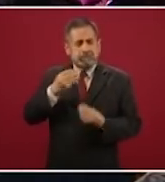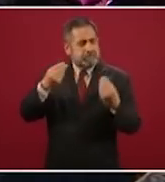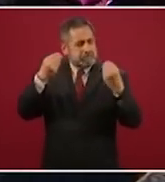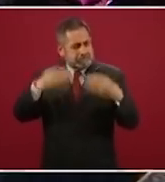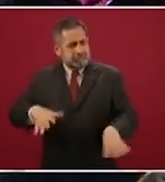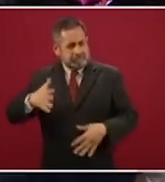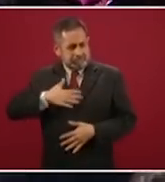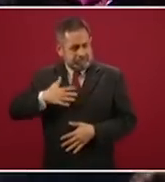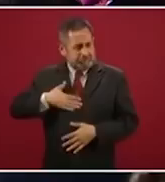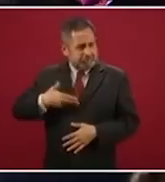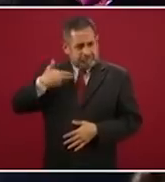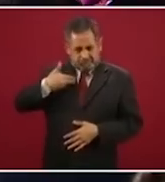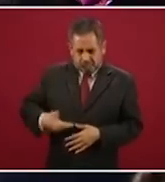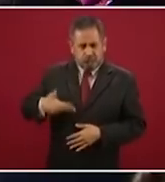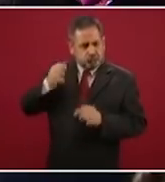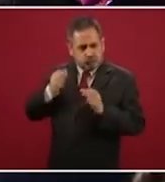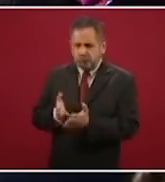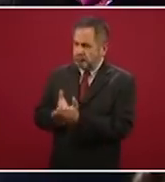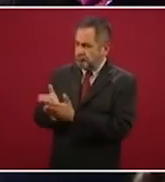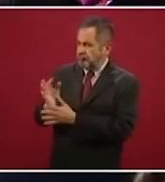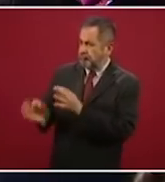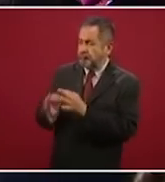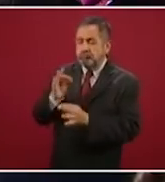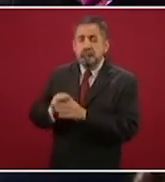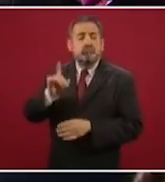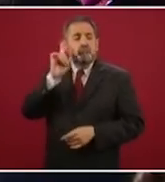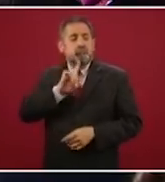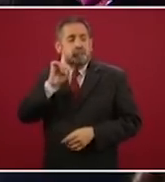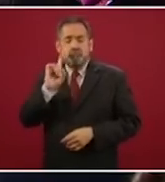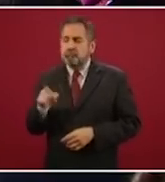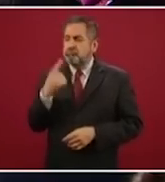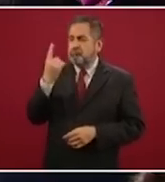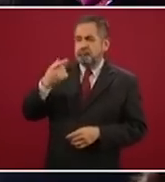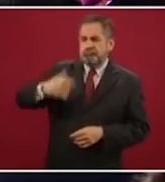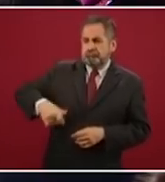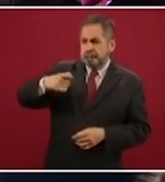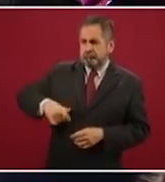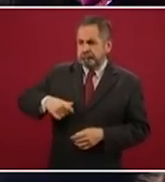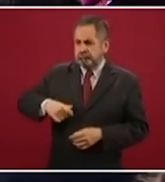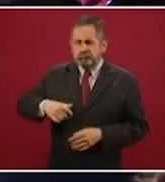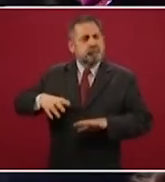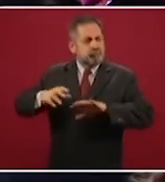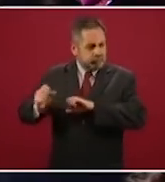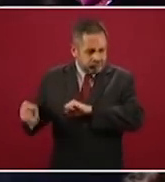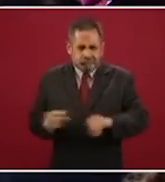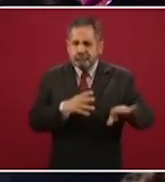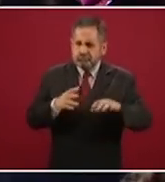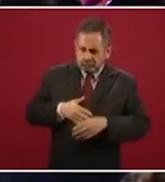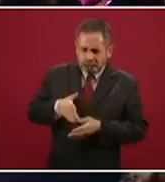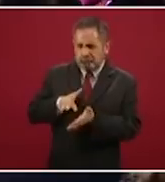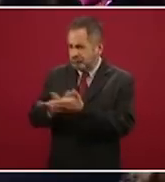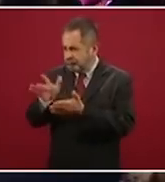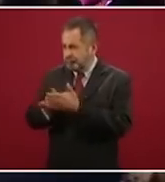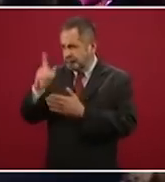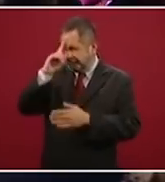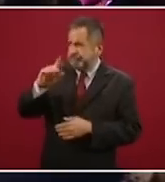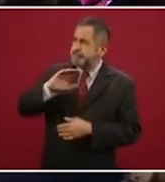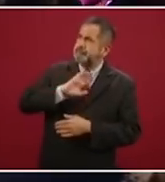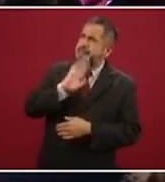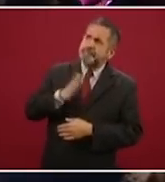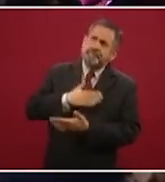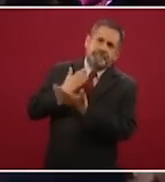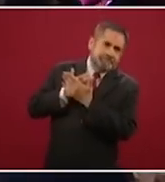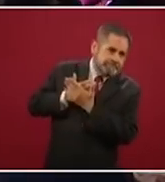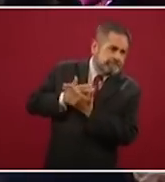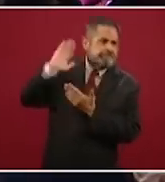de una compatriota suya, que fue la única mexicana acomodada que tomó una parte en la emancipación de la patria. En todas las